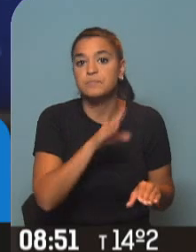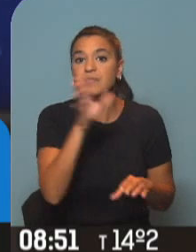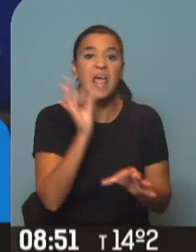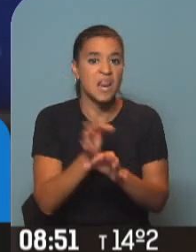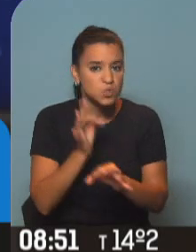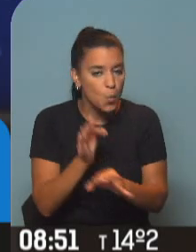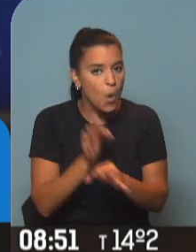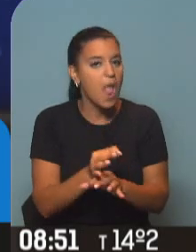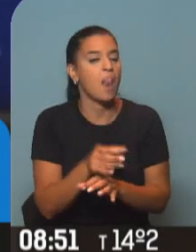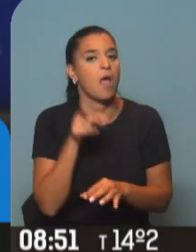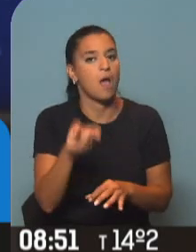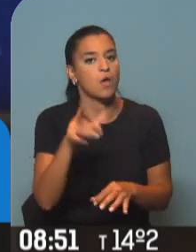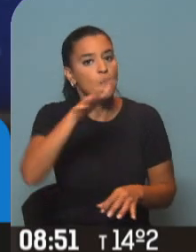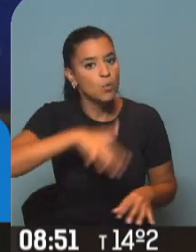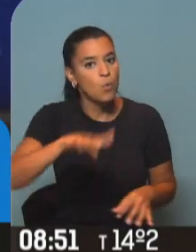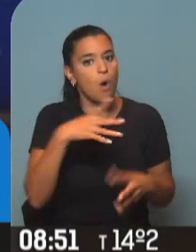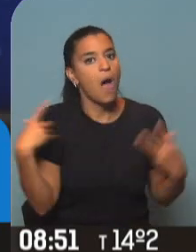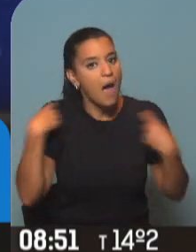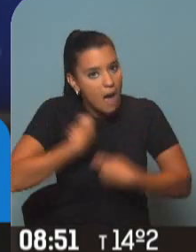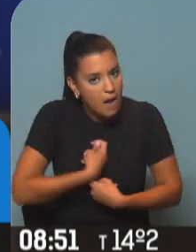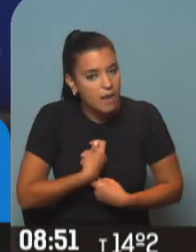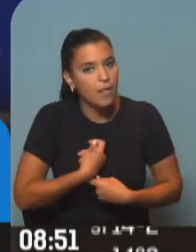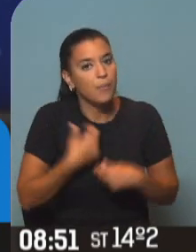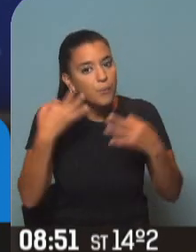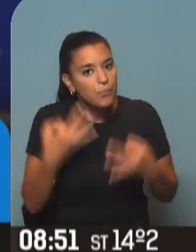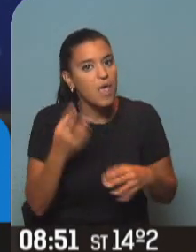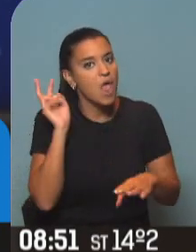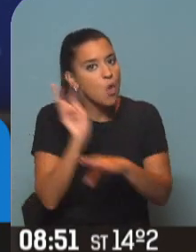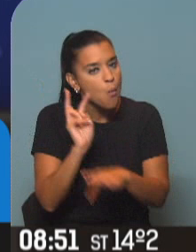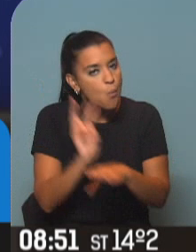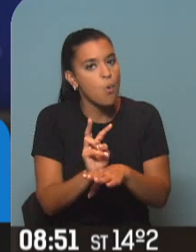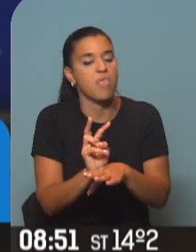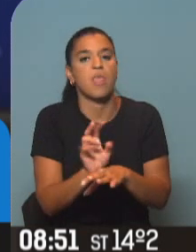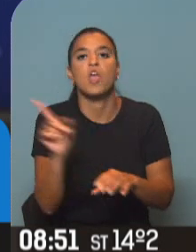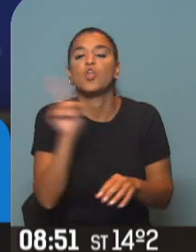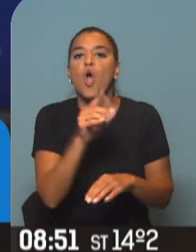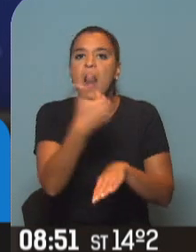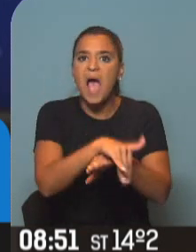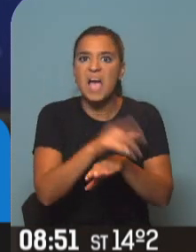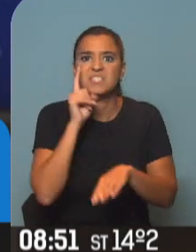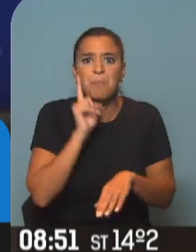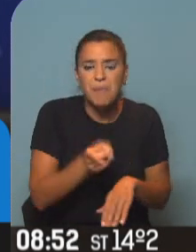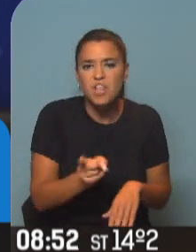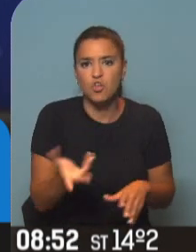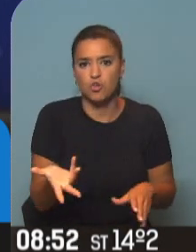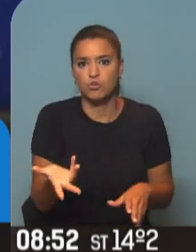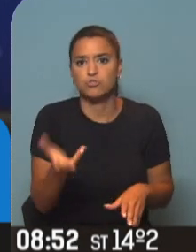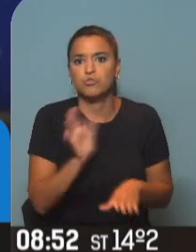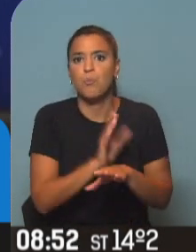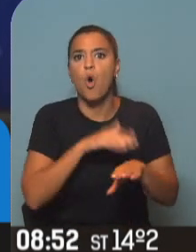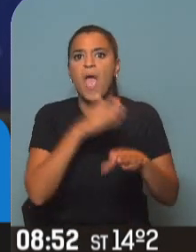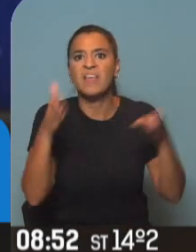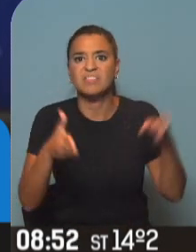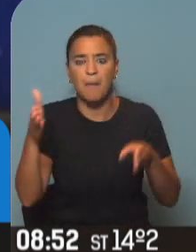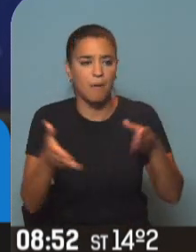escuela estén en lugares que los abriguen y que que los protejan y no en la calle en los peligros de la calle y quemando etapas y el